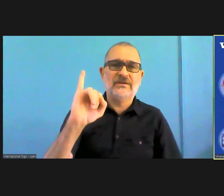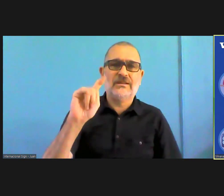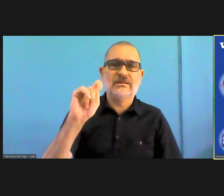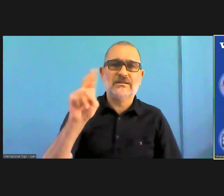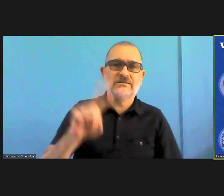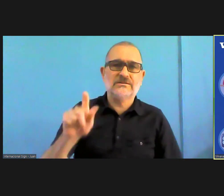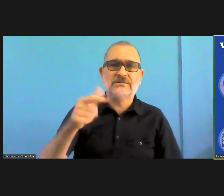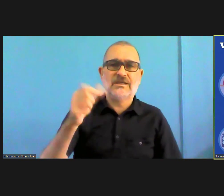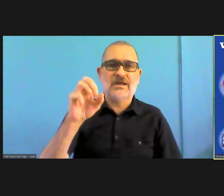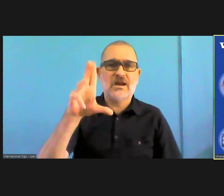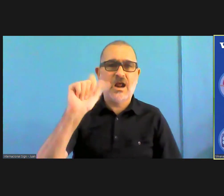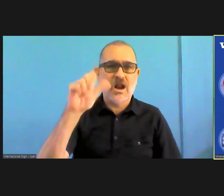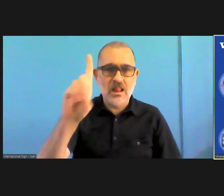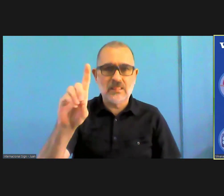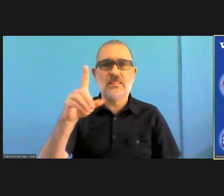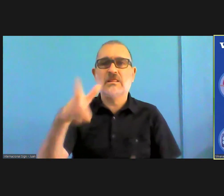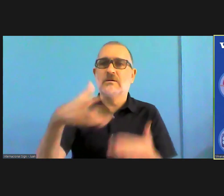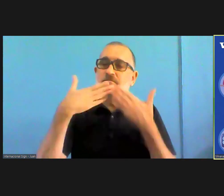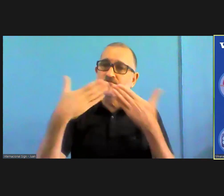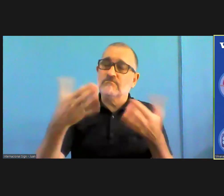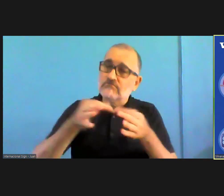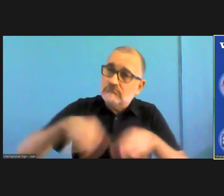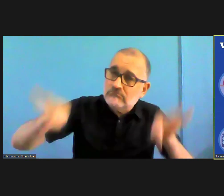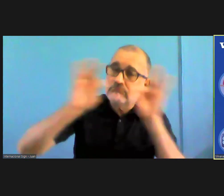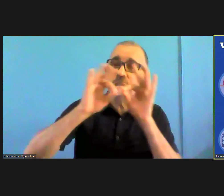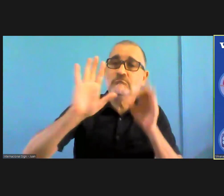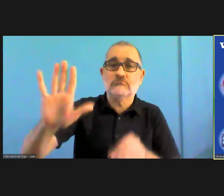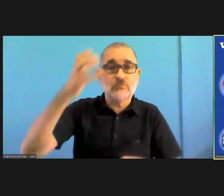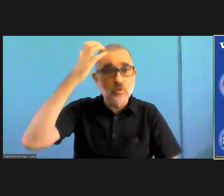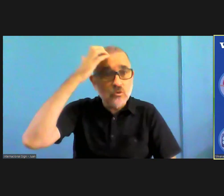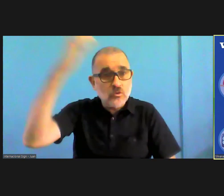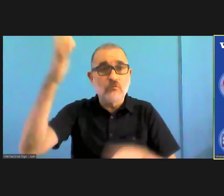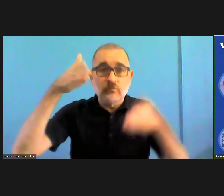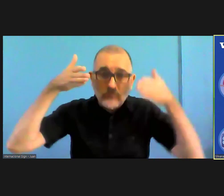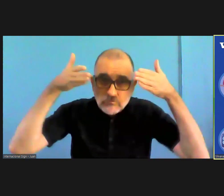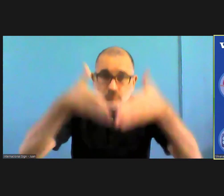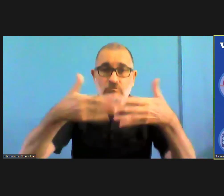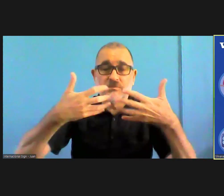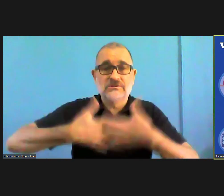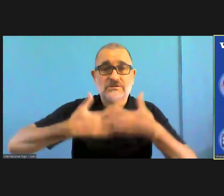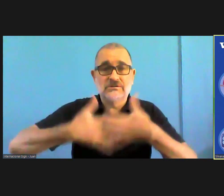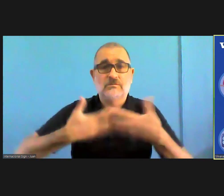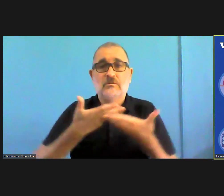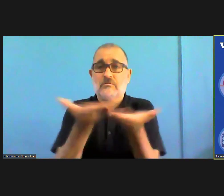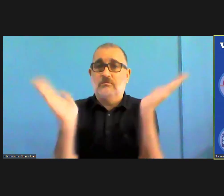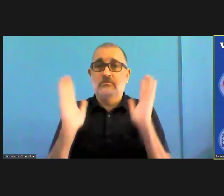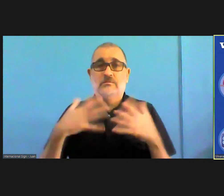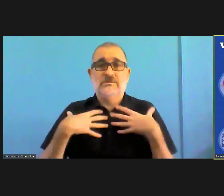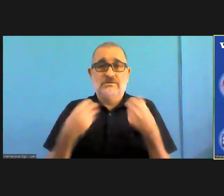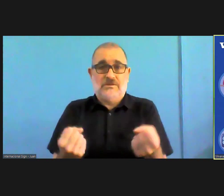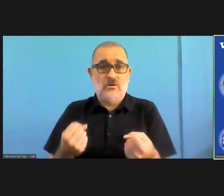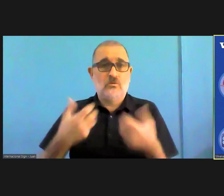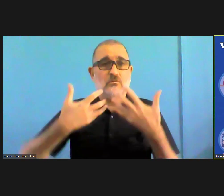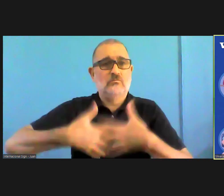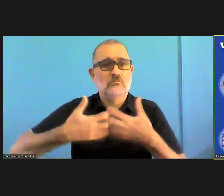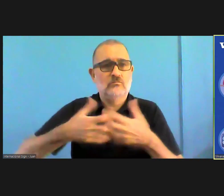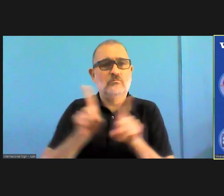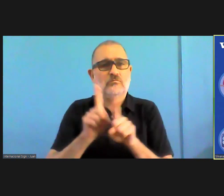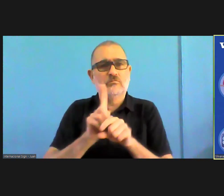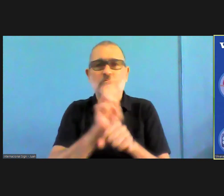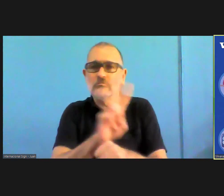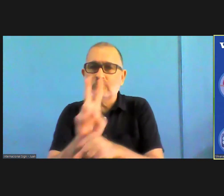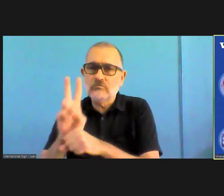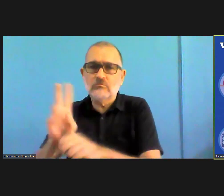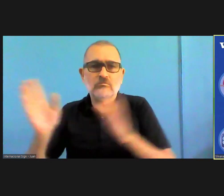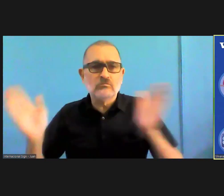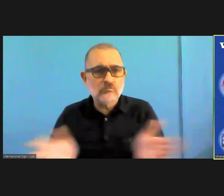función esencial de salud pública y el enfoque en el primer nivel de atención, sobre todo para mejorar los resultados para las personas que viven con NTs.